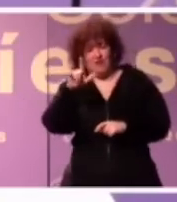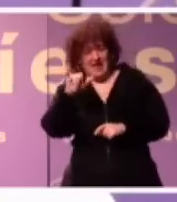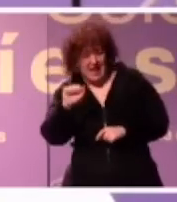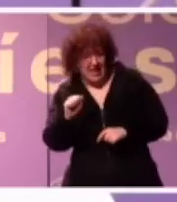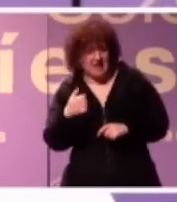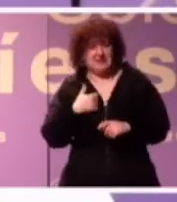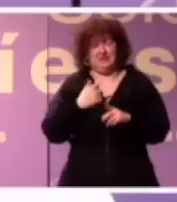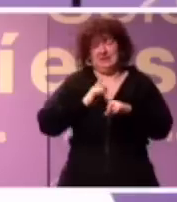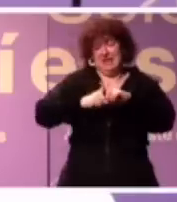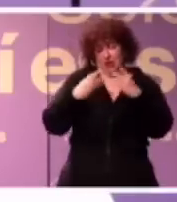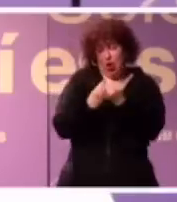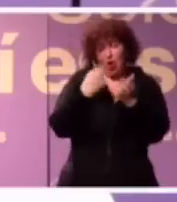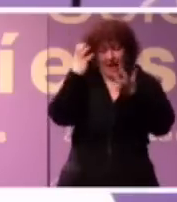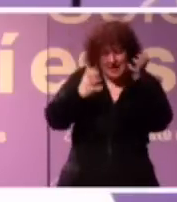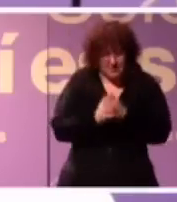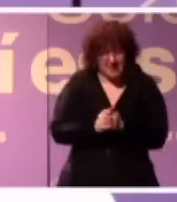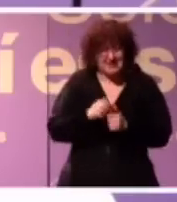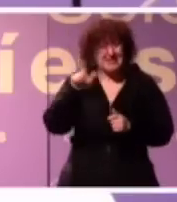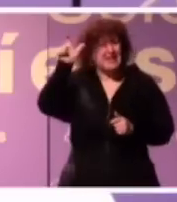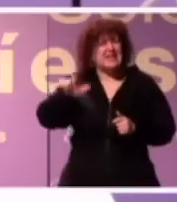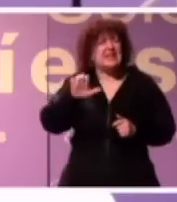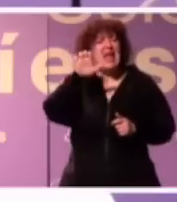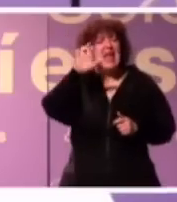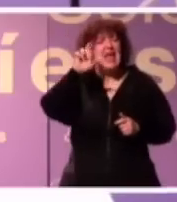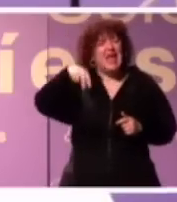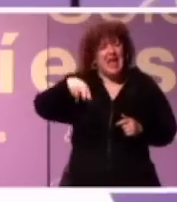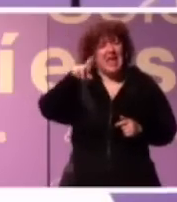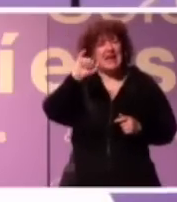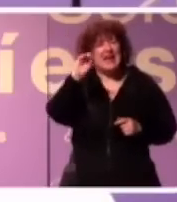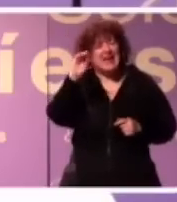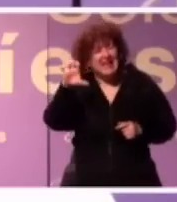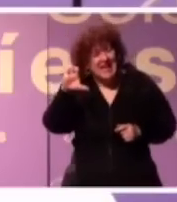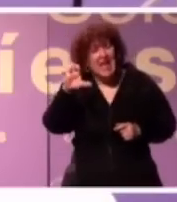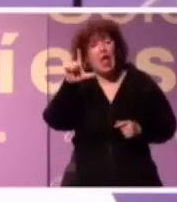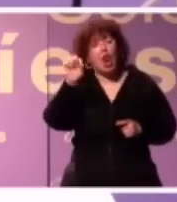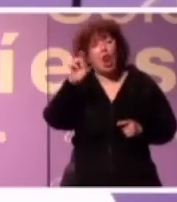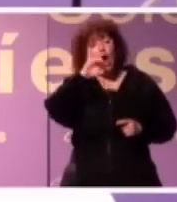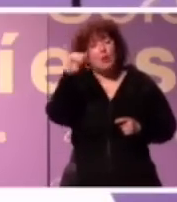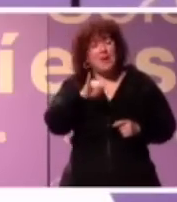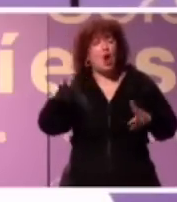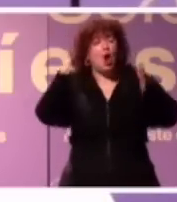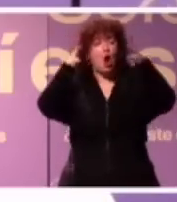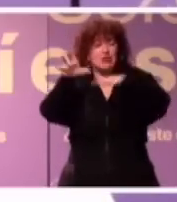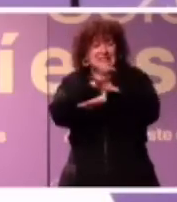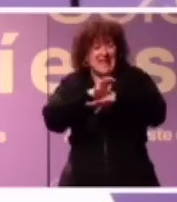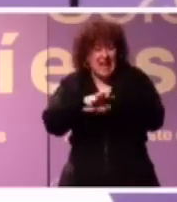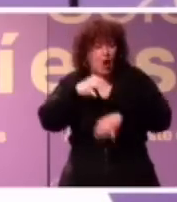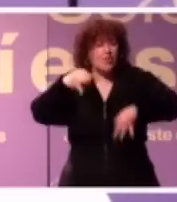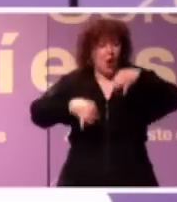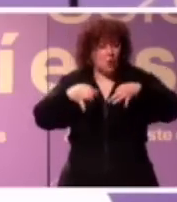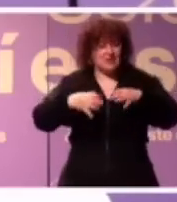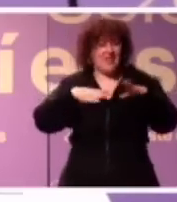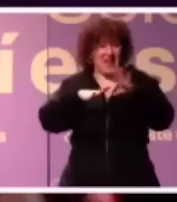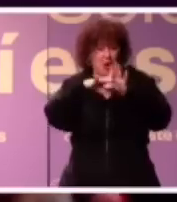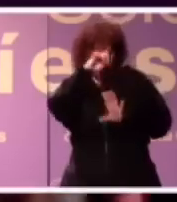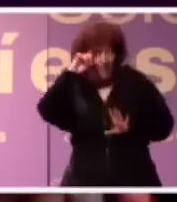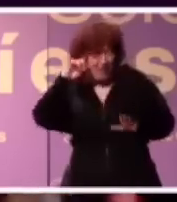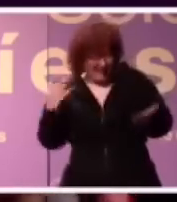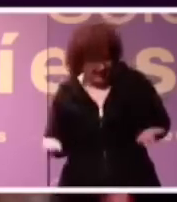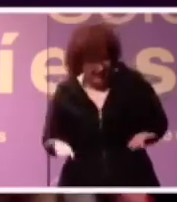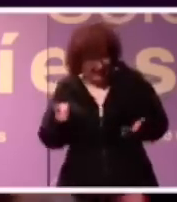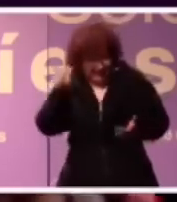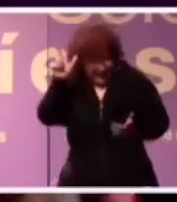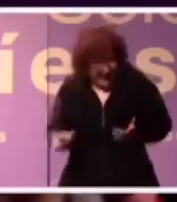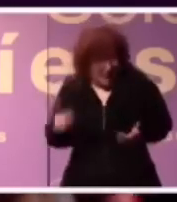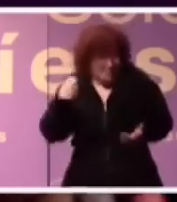este es Enrique López que es el actual consejero de Justicia interior de la comunidad de Madrid cuando era